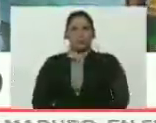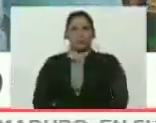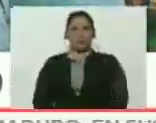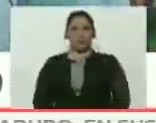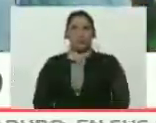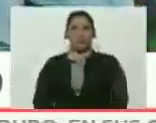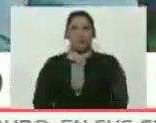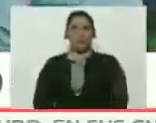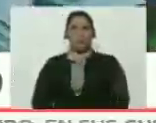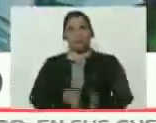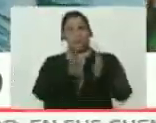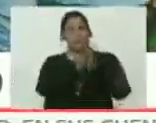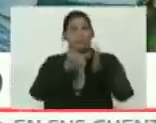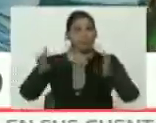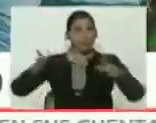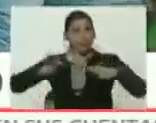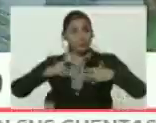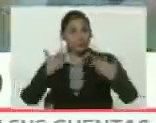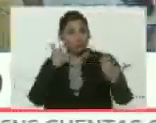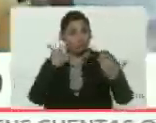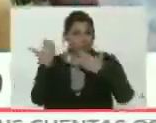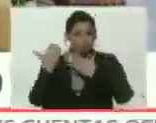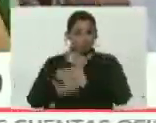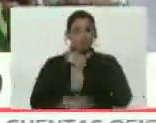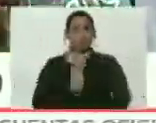La temporada vacacional.